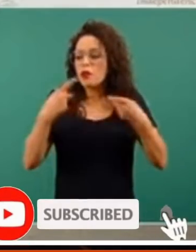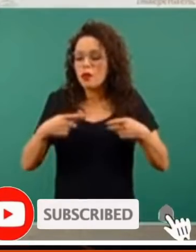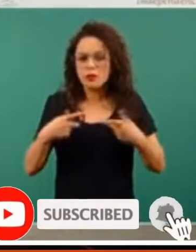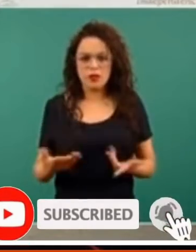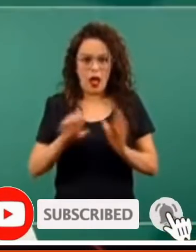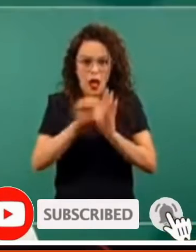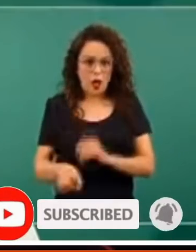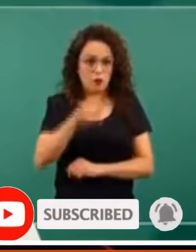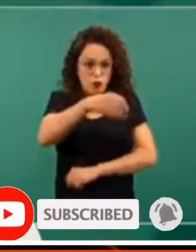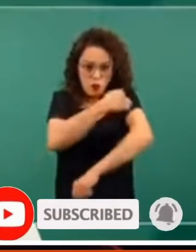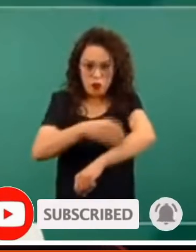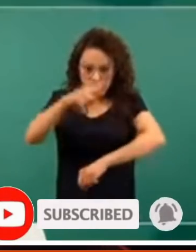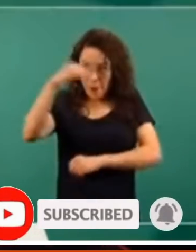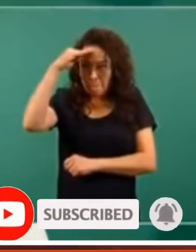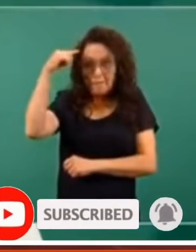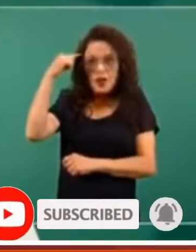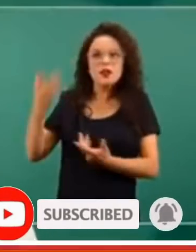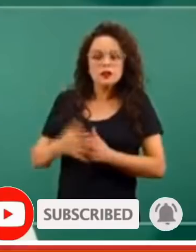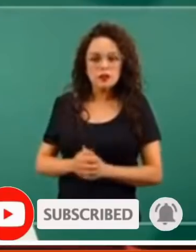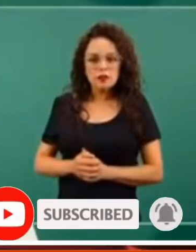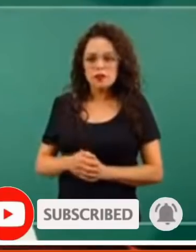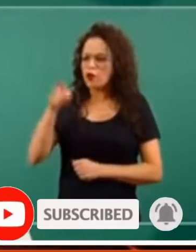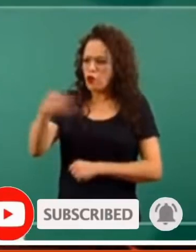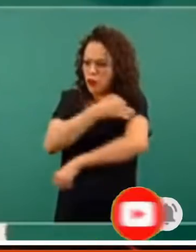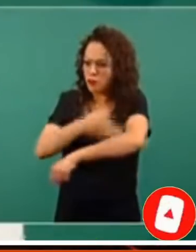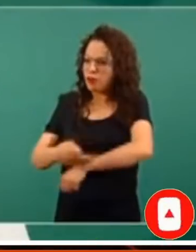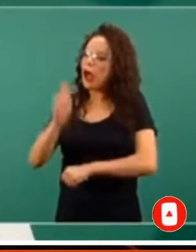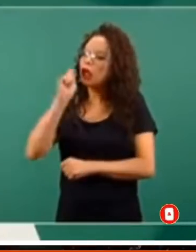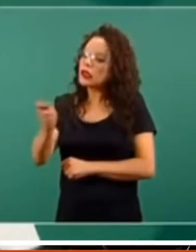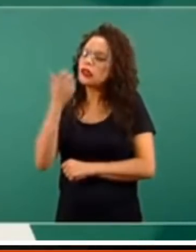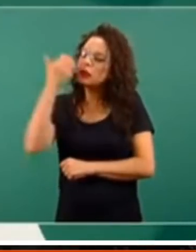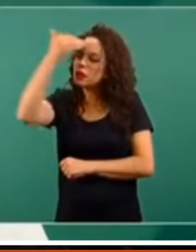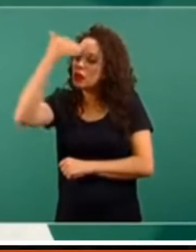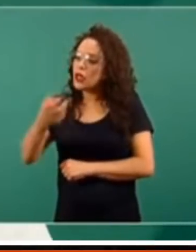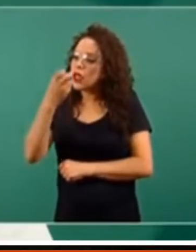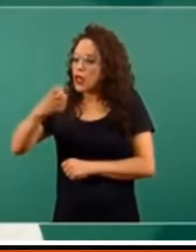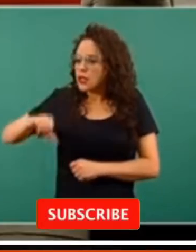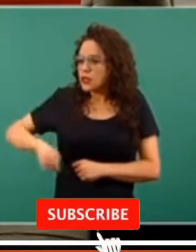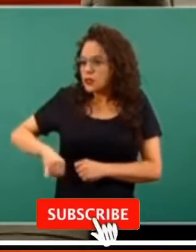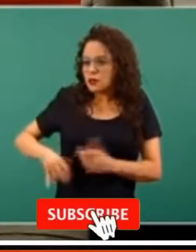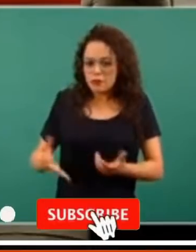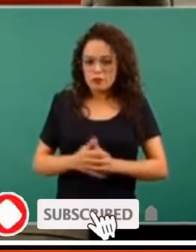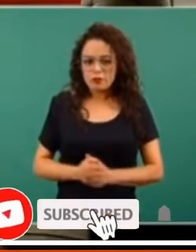familiares. Piensen en su familiar. ¿Qué quisiera saber su familiar? Y posiblemente es eso. Debo llegar